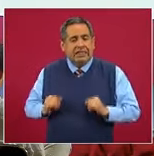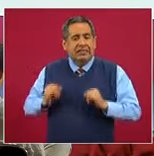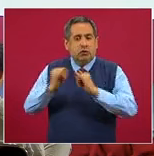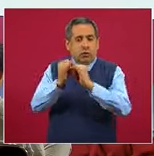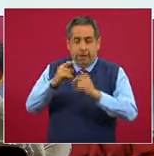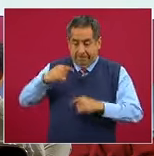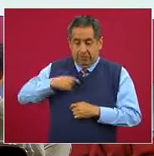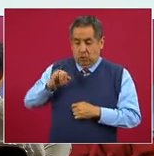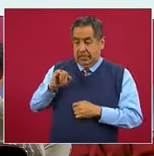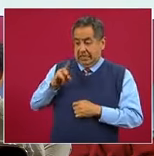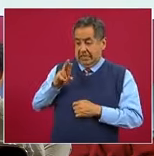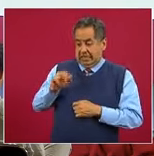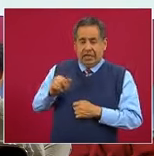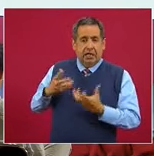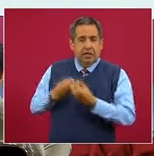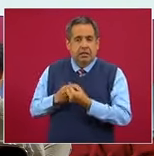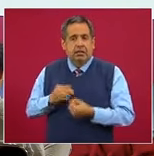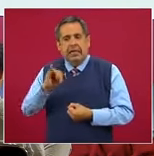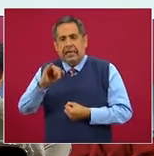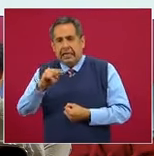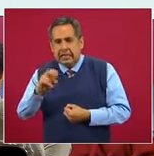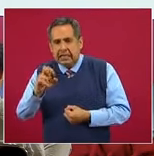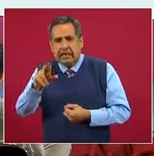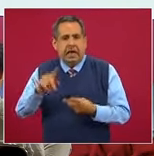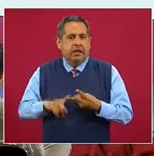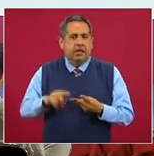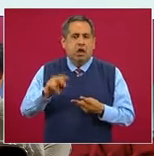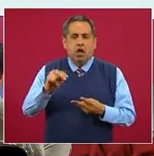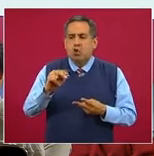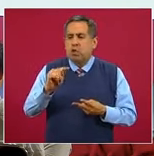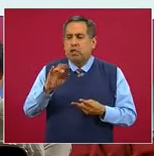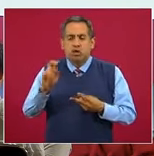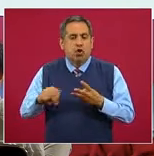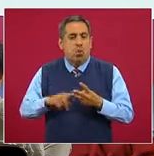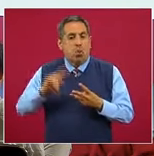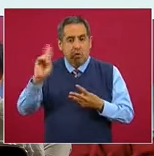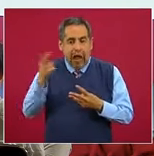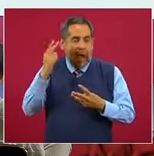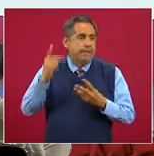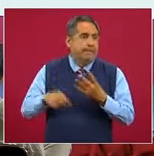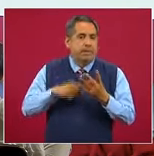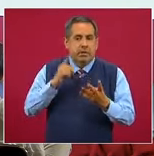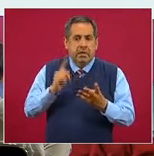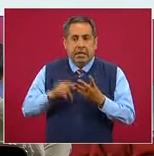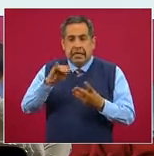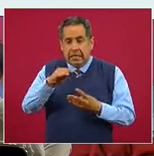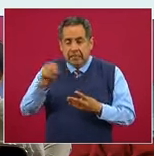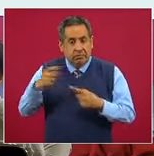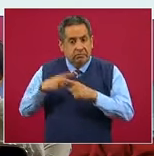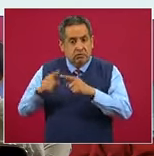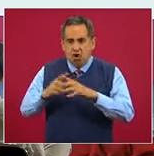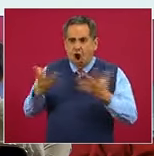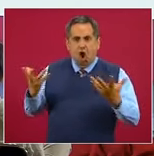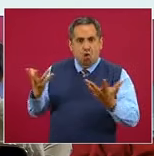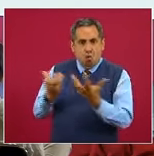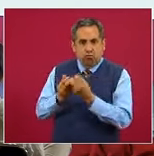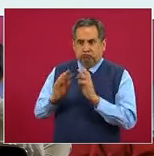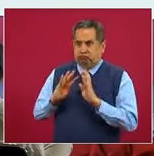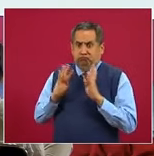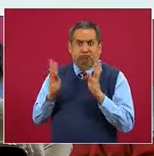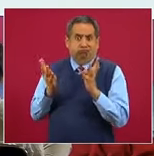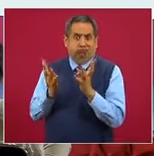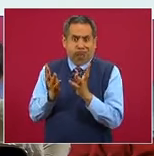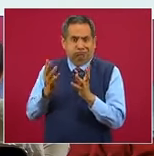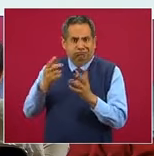incluyendo el INDRE, como el INER, Nutrición, la UNAM, el IMSS, nos juntamos